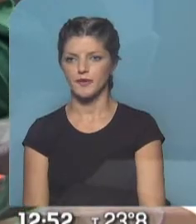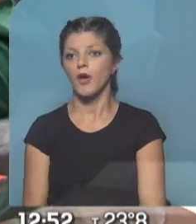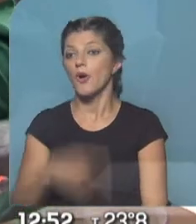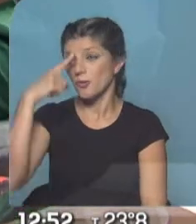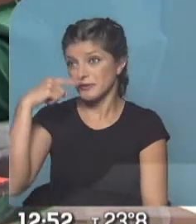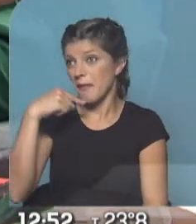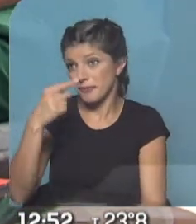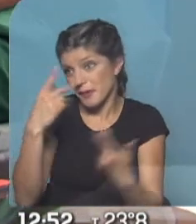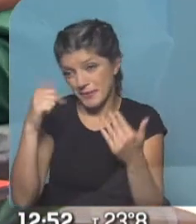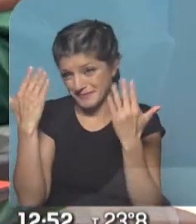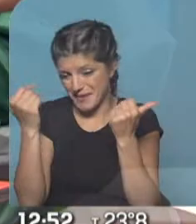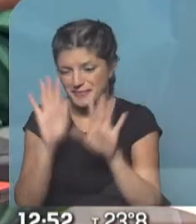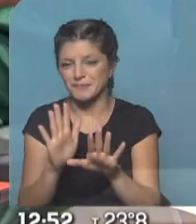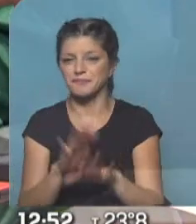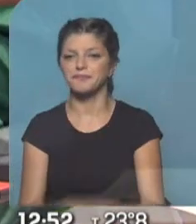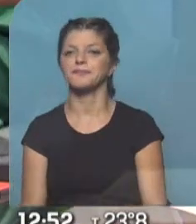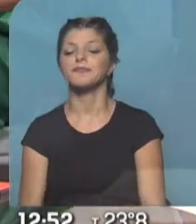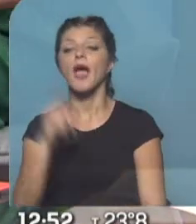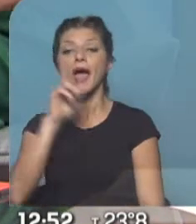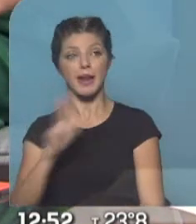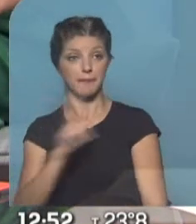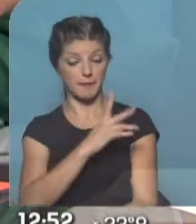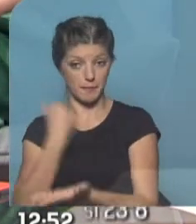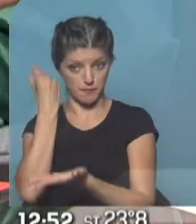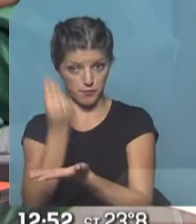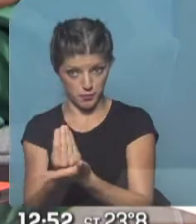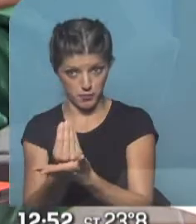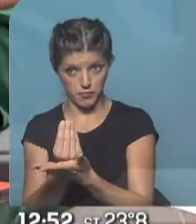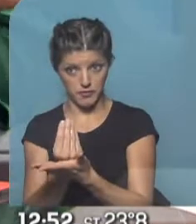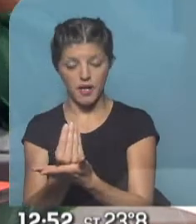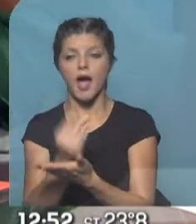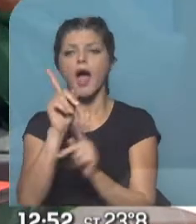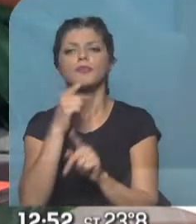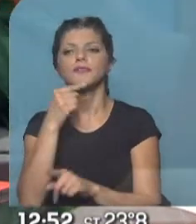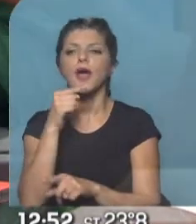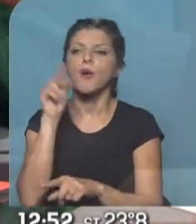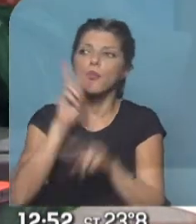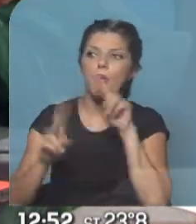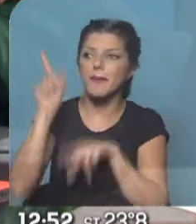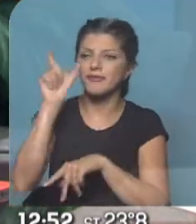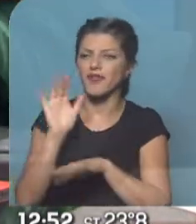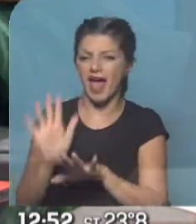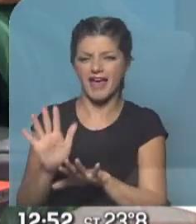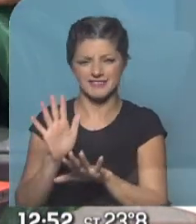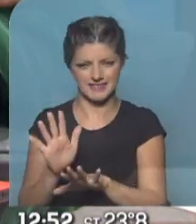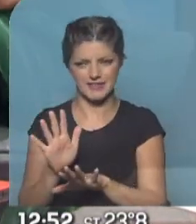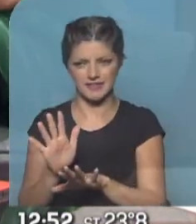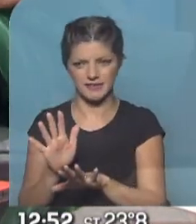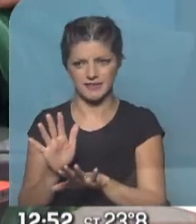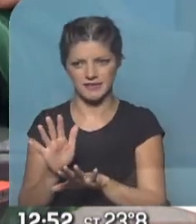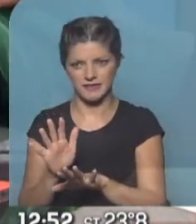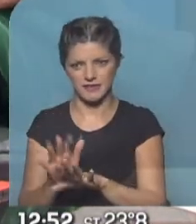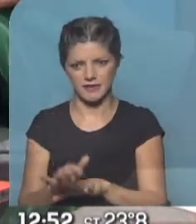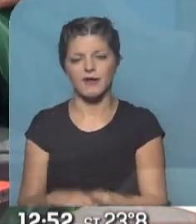chau. Cuando asume Bergoglio, una de las cosas que se decía era que habían buscado a alguien con su carisma, precisamente por la